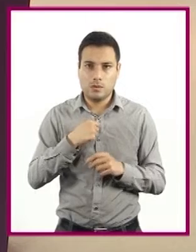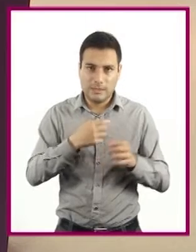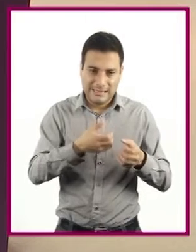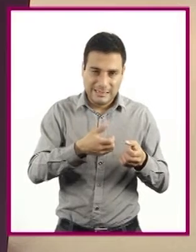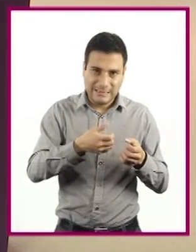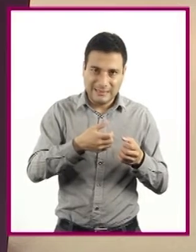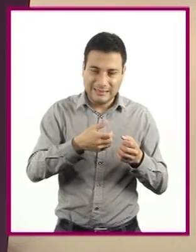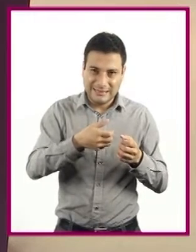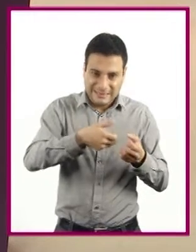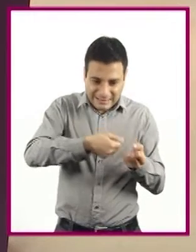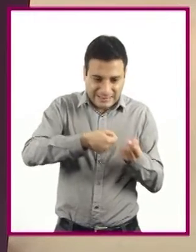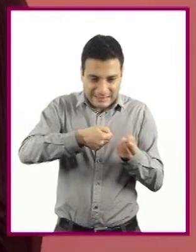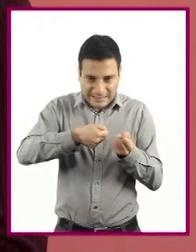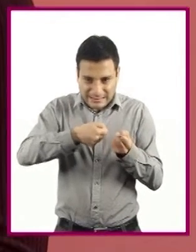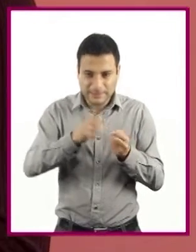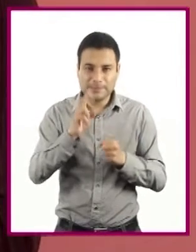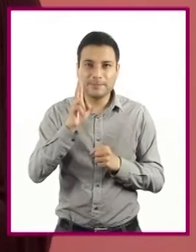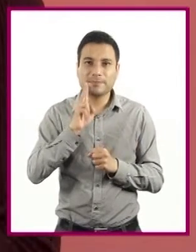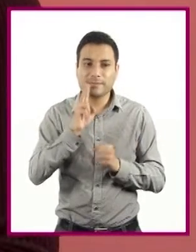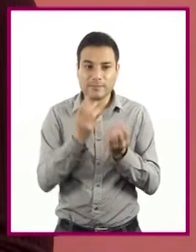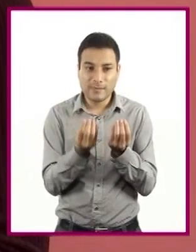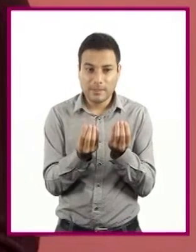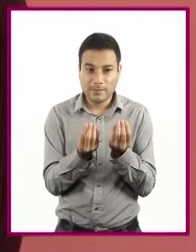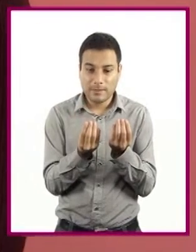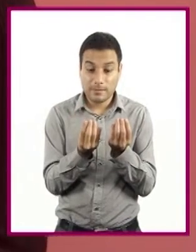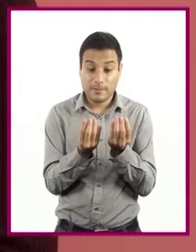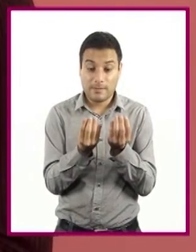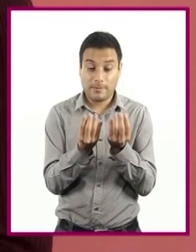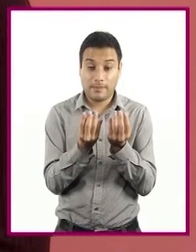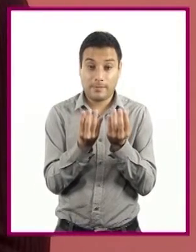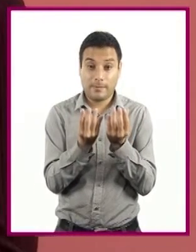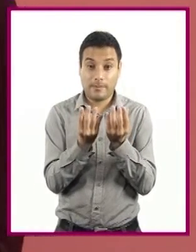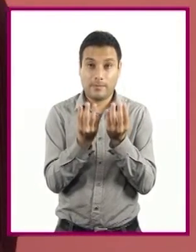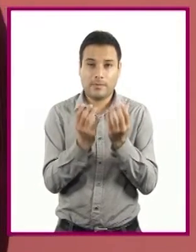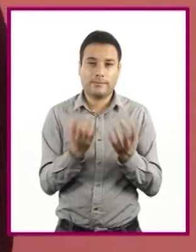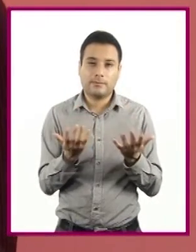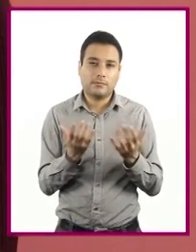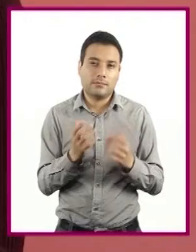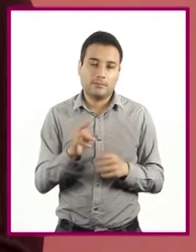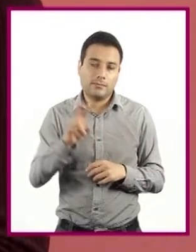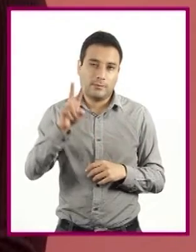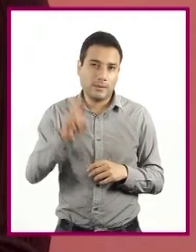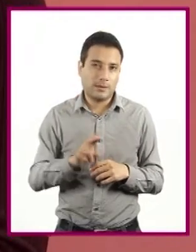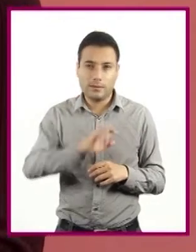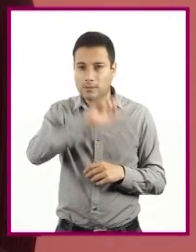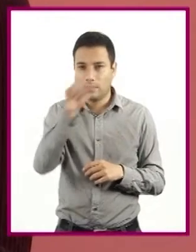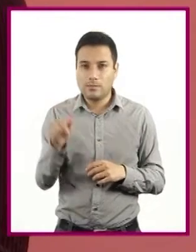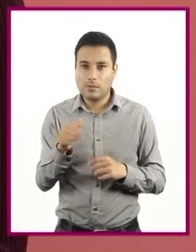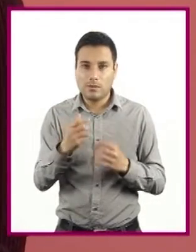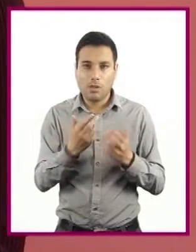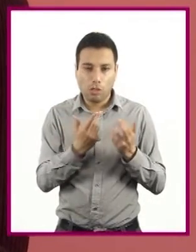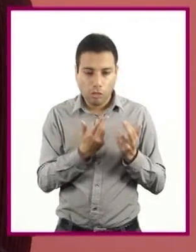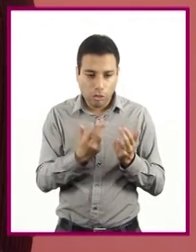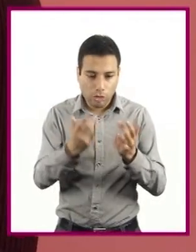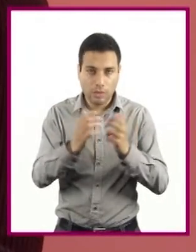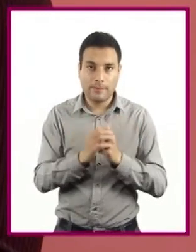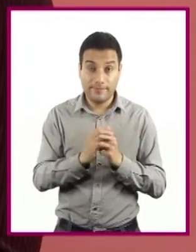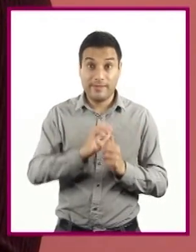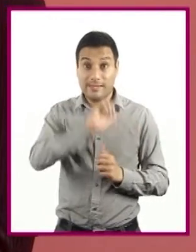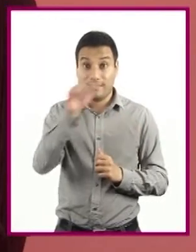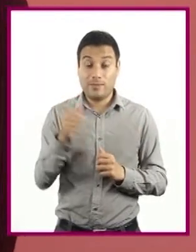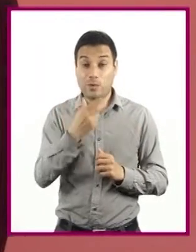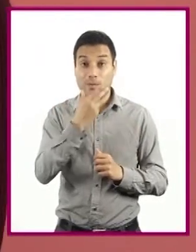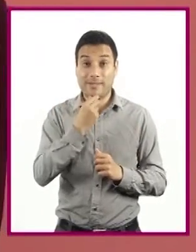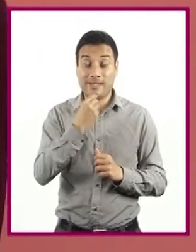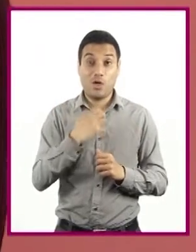jalar los brotes uno por uno hacia arriba sin pensar que así dañaría sus raíces. Después regresó a su casa y muy contento